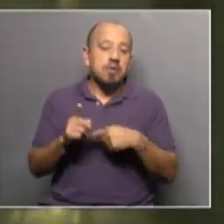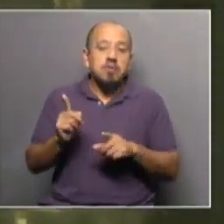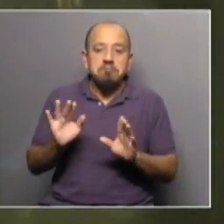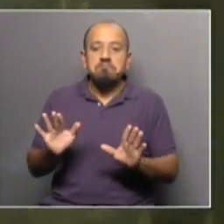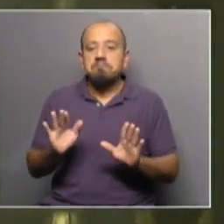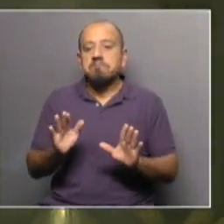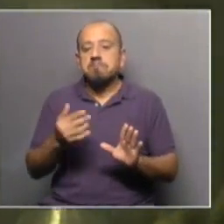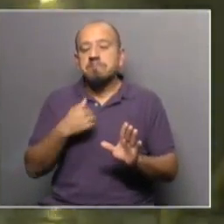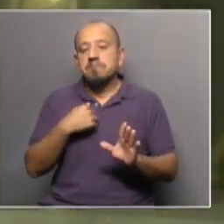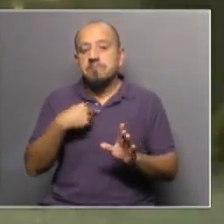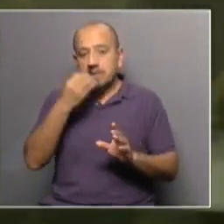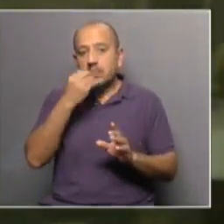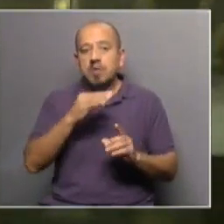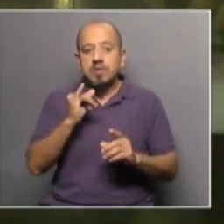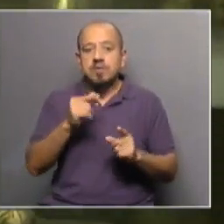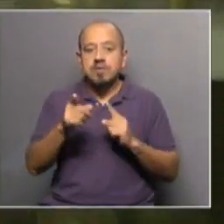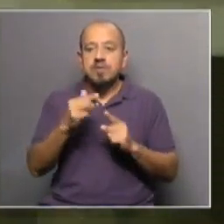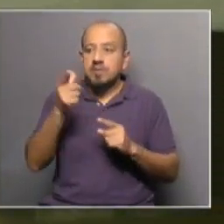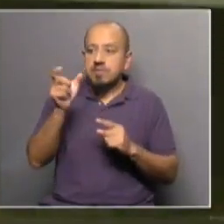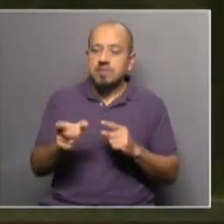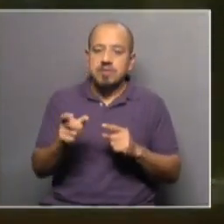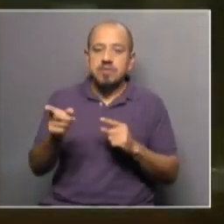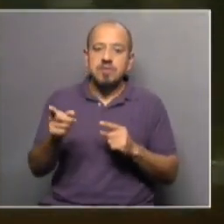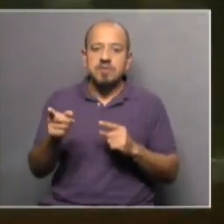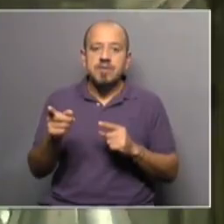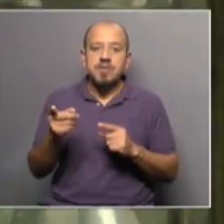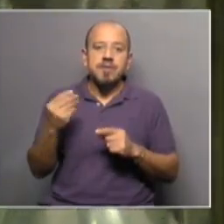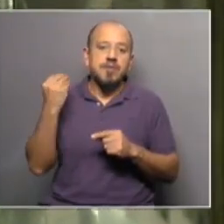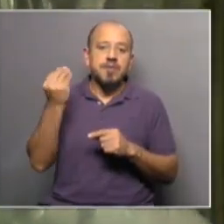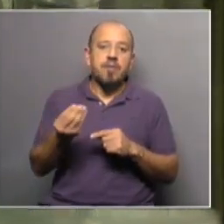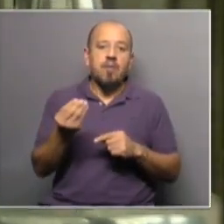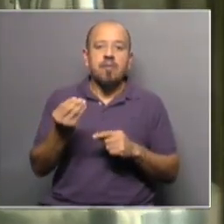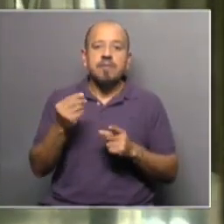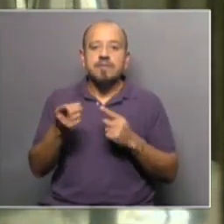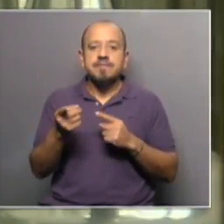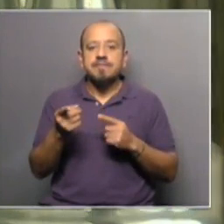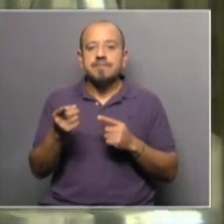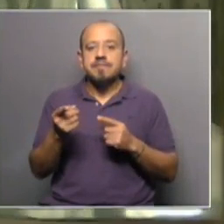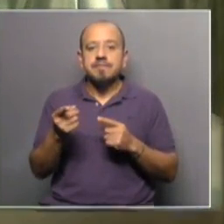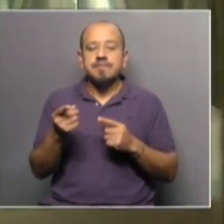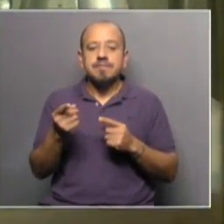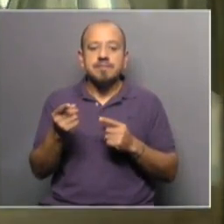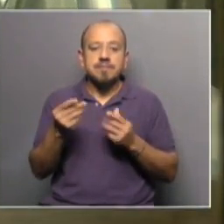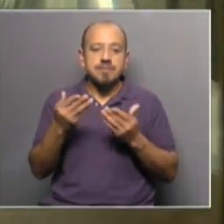es, lo que estuvo bueno es que no es una persona externa que entró para esta situación en particular, sino que que estábamos